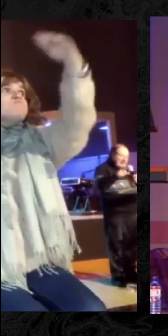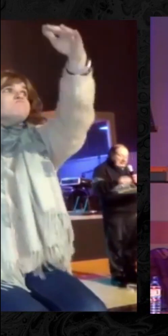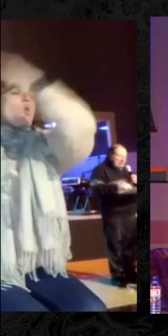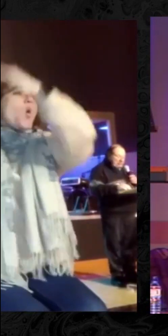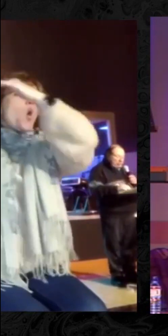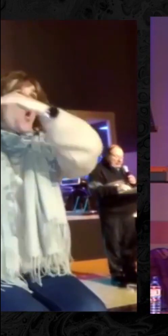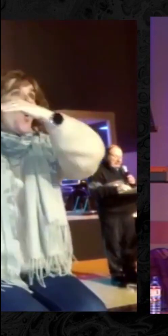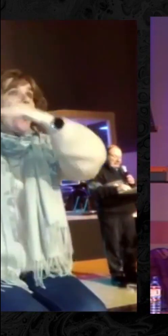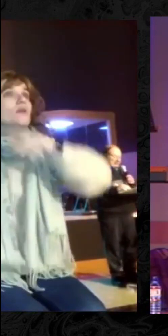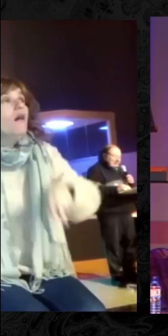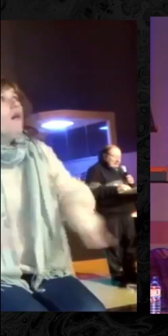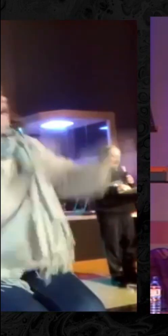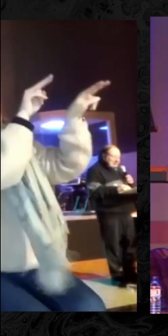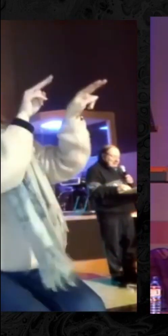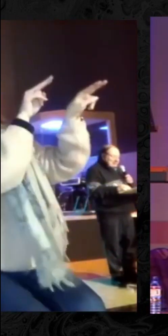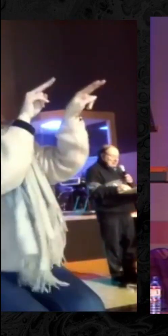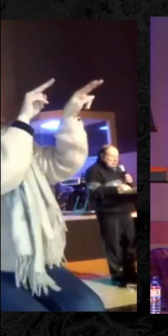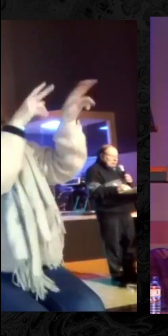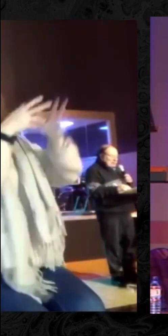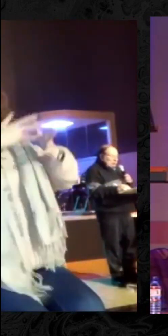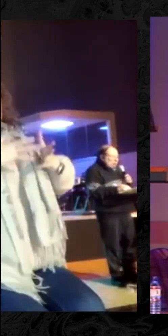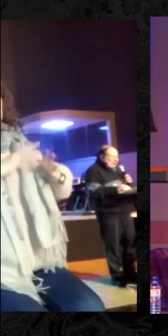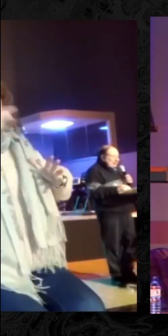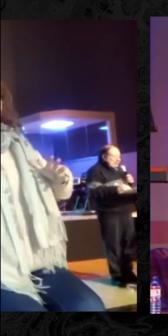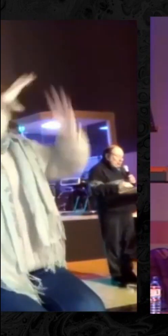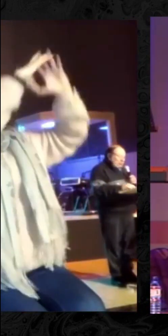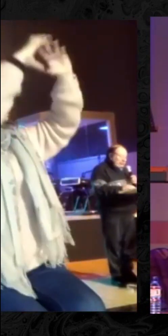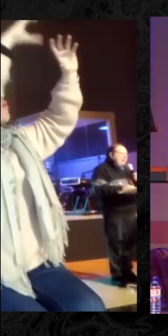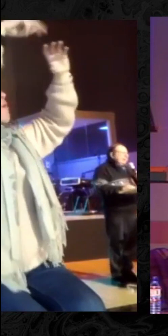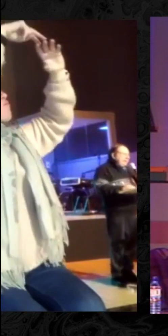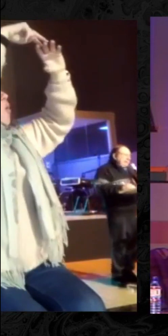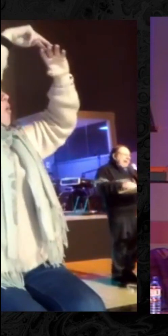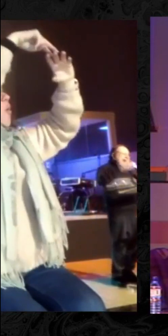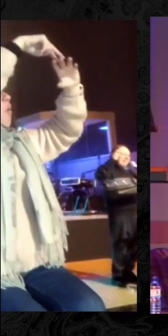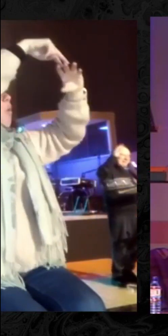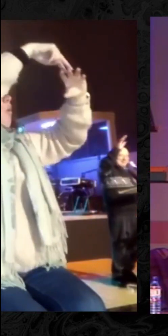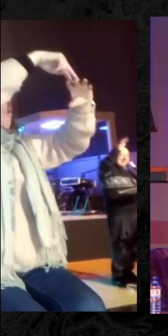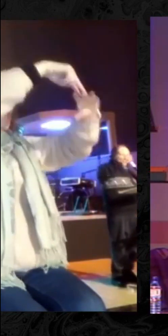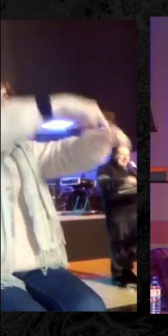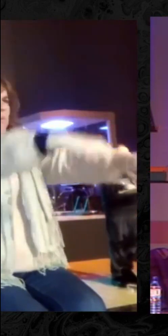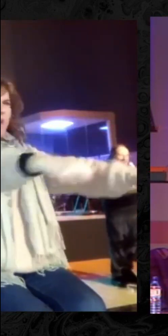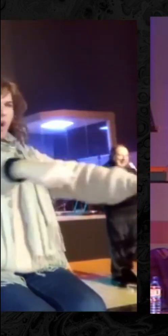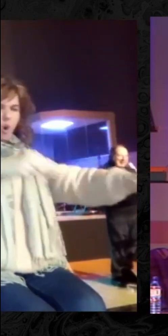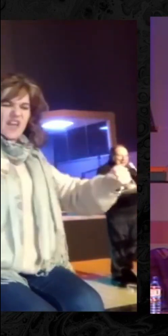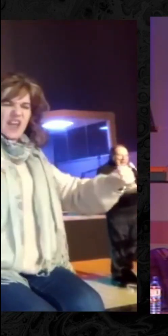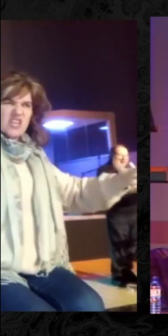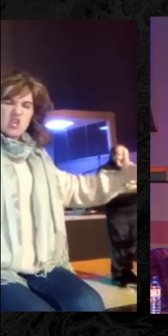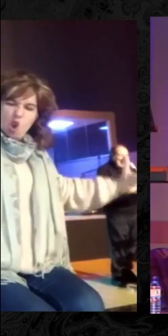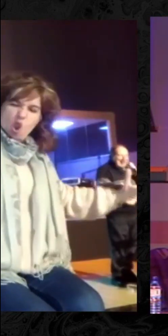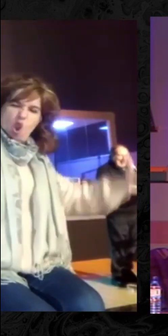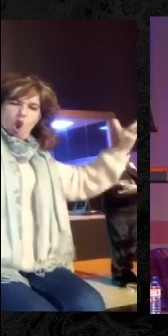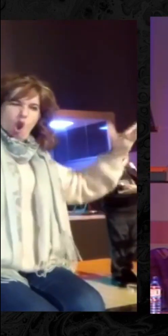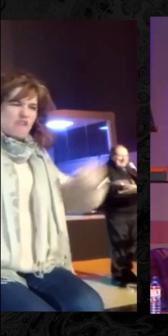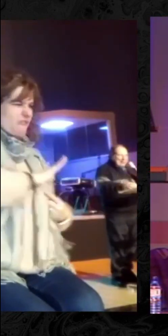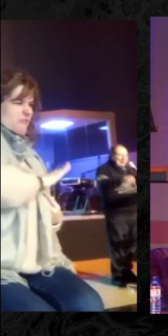verán al hijo del hombre que vendrá en una nube con Poder y gran Gloria Aleluya